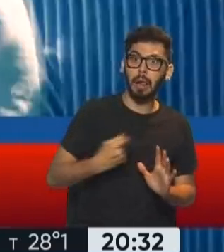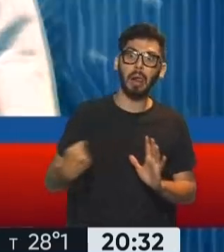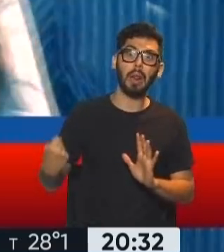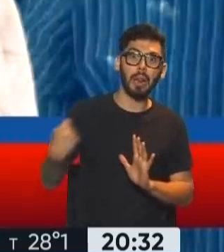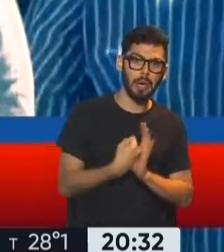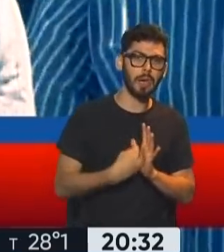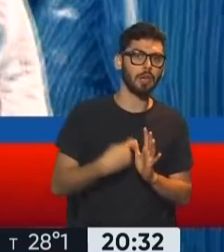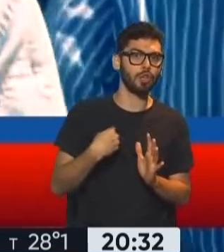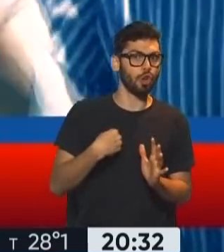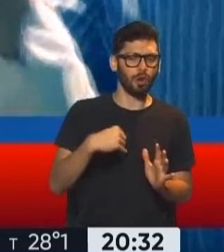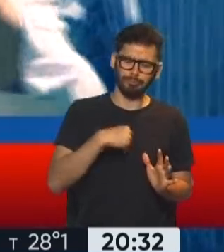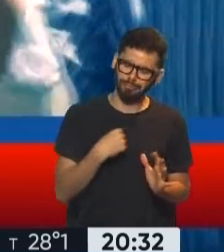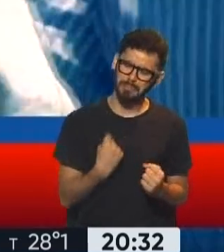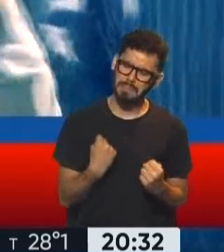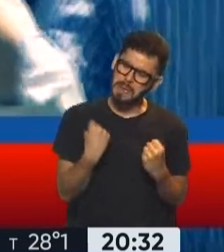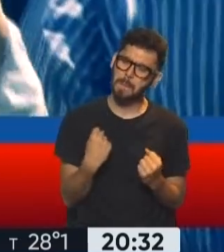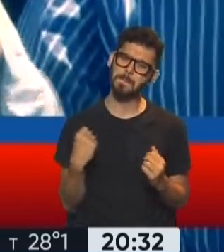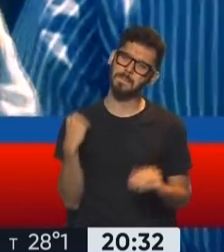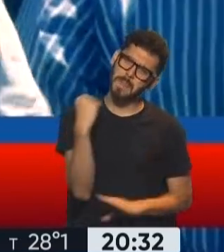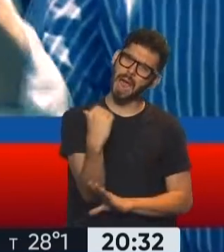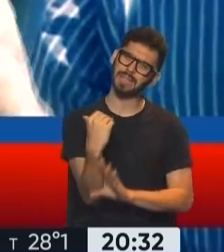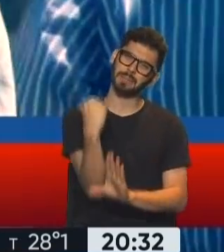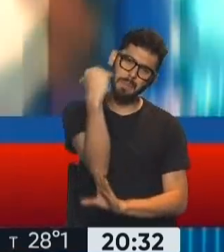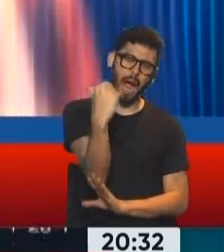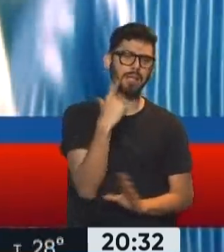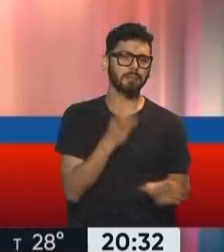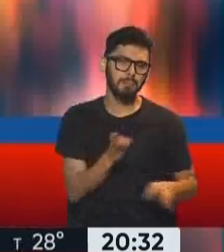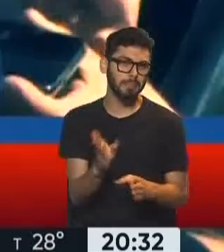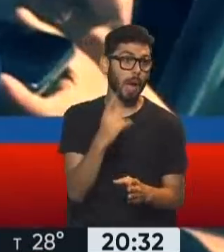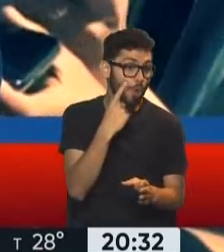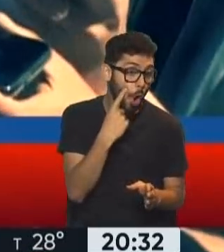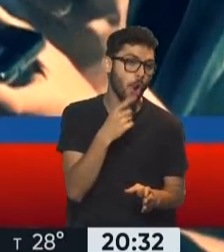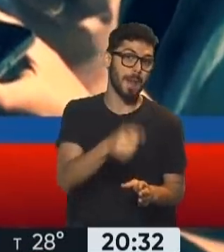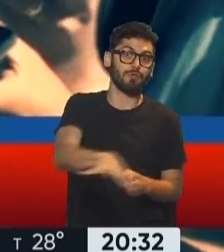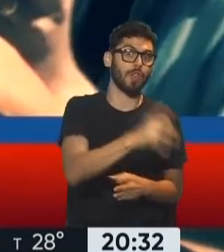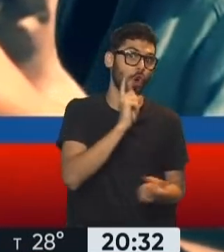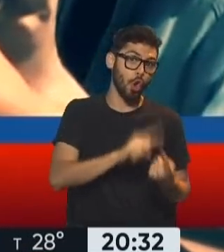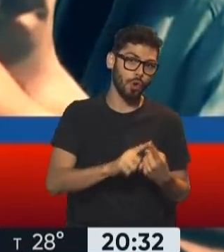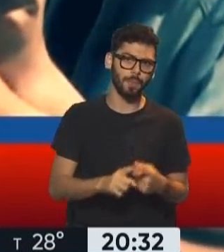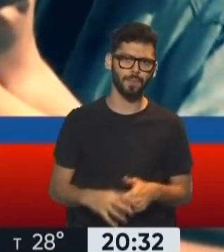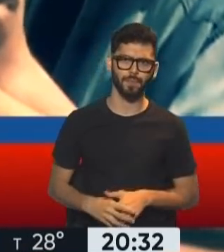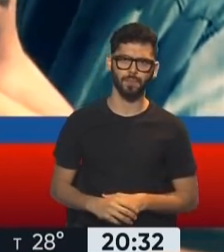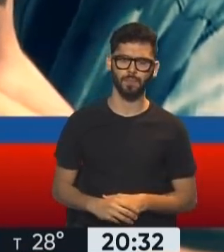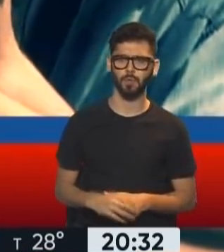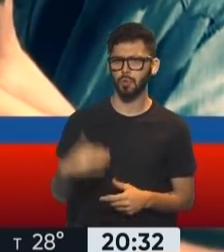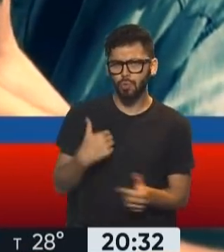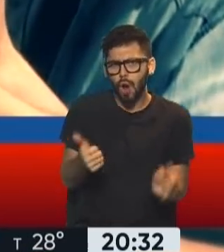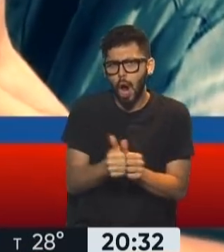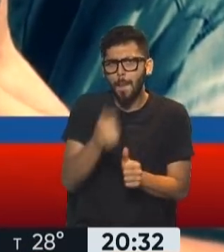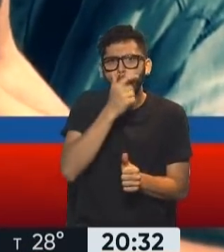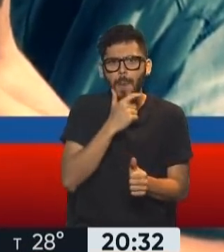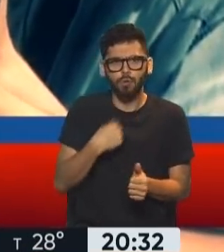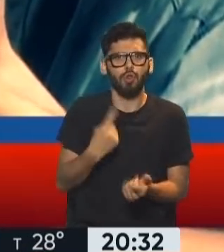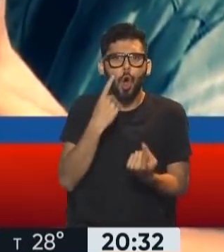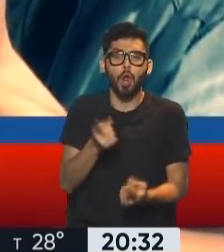se fortalecen mis convicciones, como siento que también les pasa a ustedes. Vengo a acompañar a Mauricio. Creo en Mauricio, creo